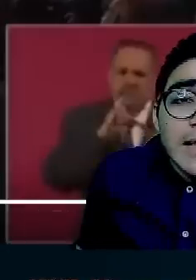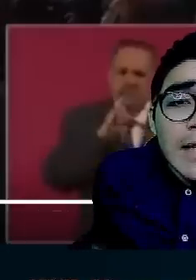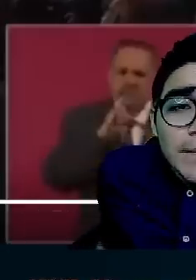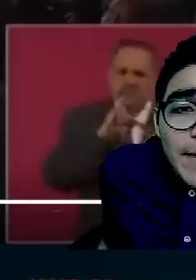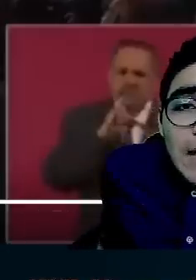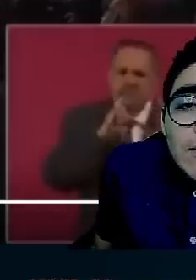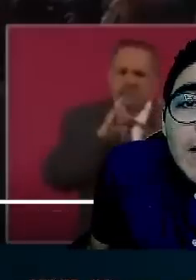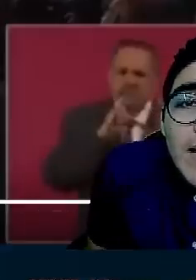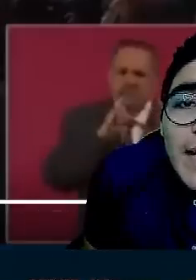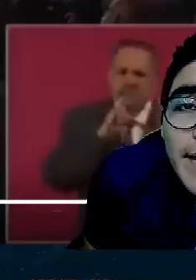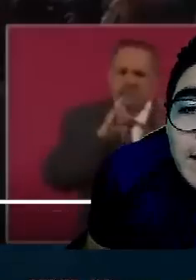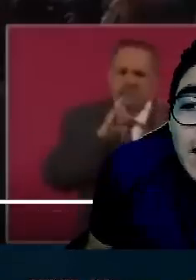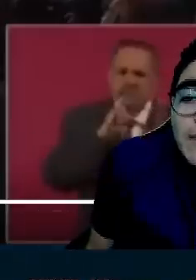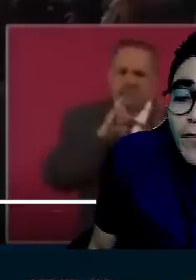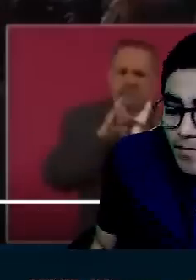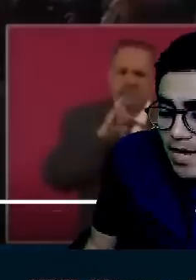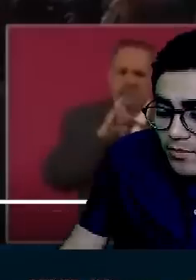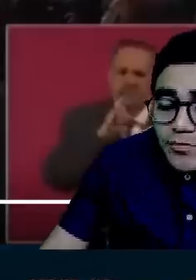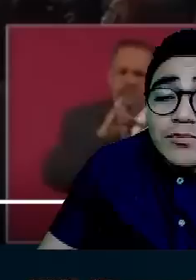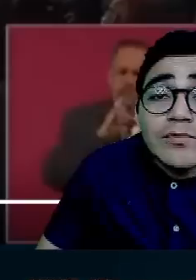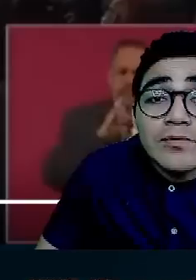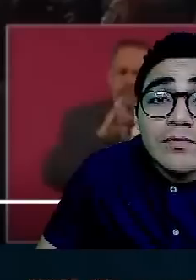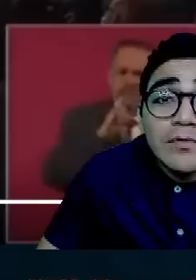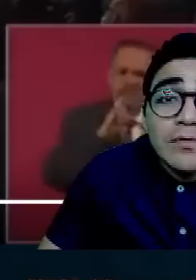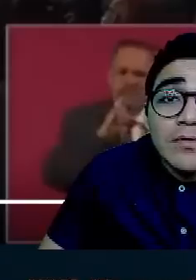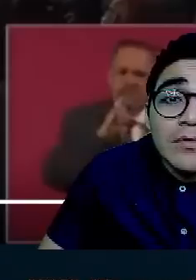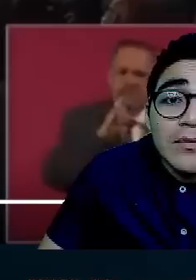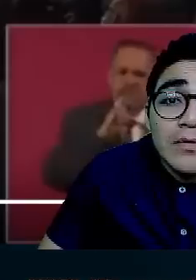Ahí está, para los que quieren estar informados.